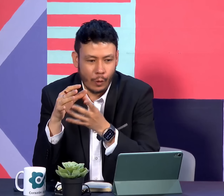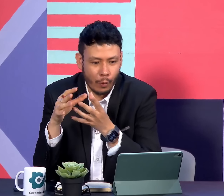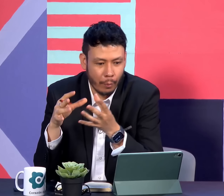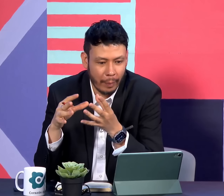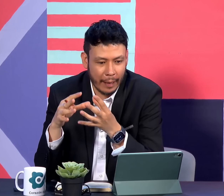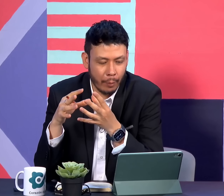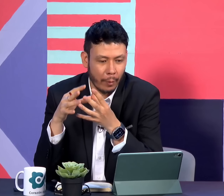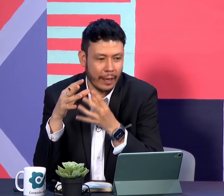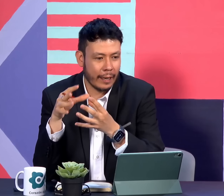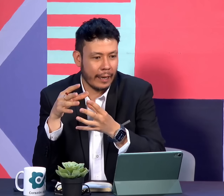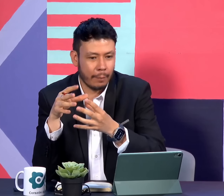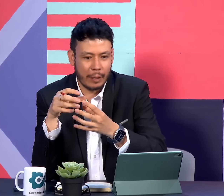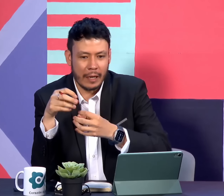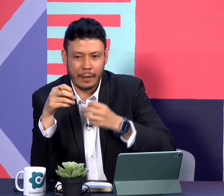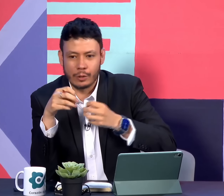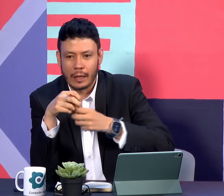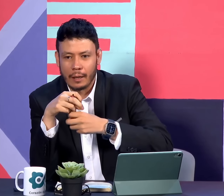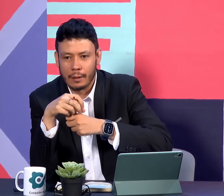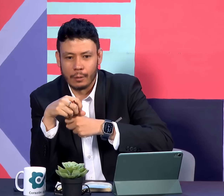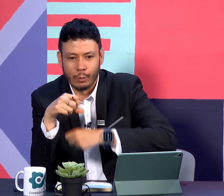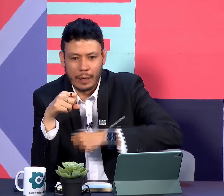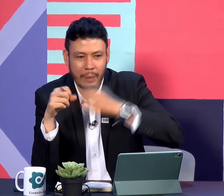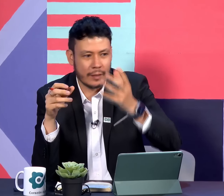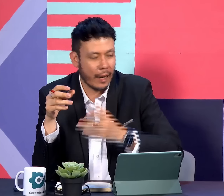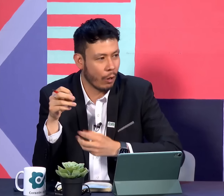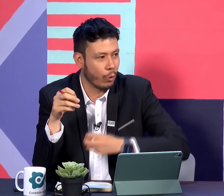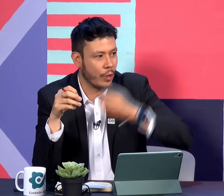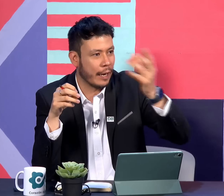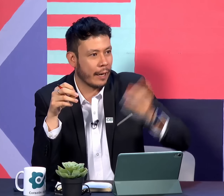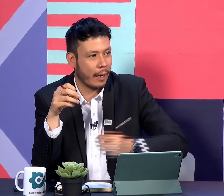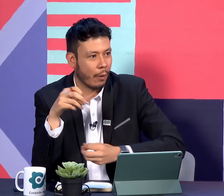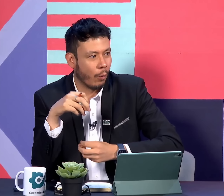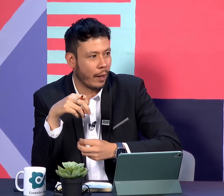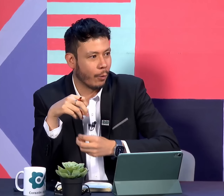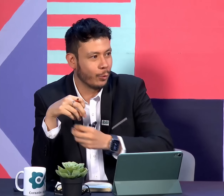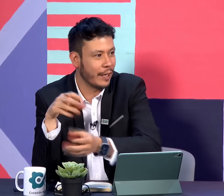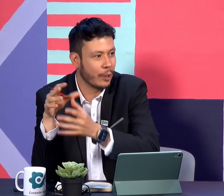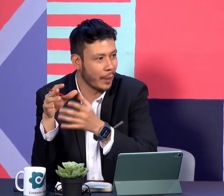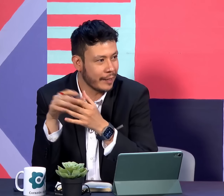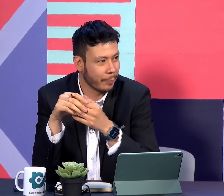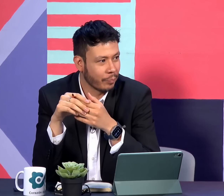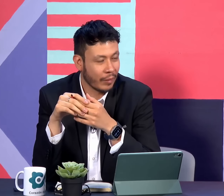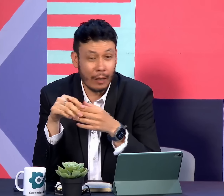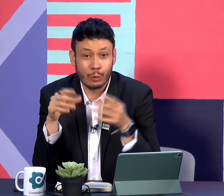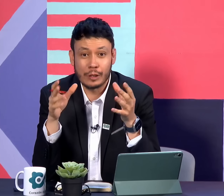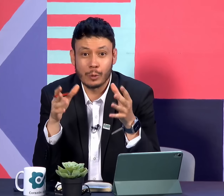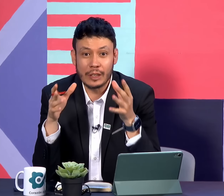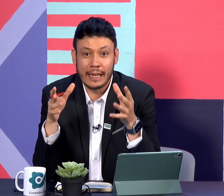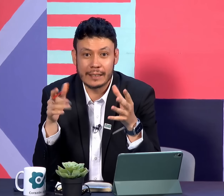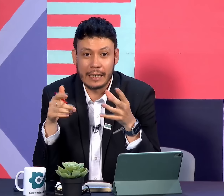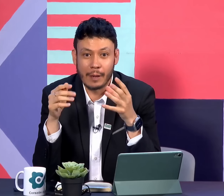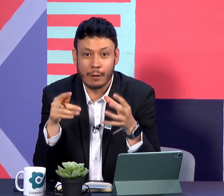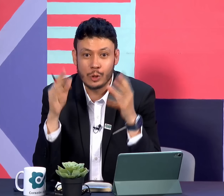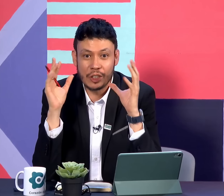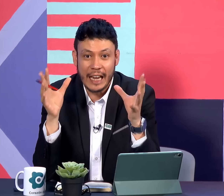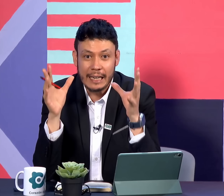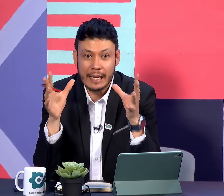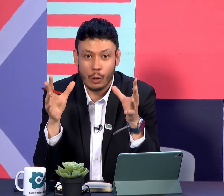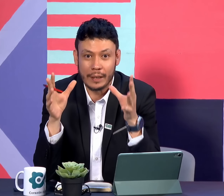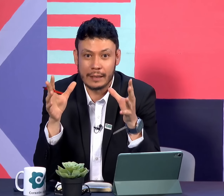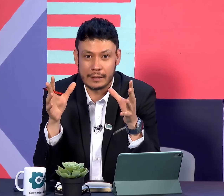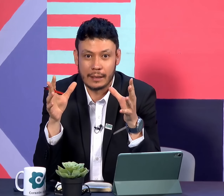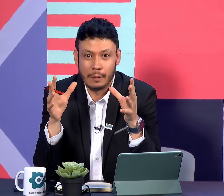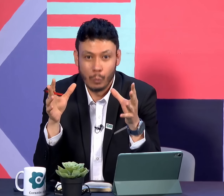sea solo para proveerle privilegios a un empresario, a un oligarca o a un delincuente. En los últimos días se liberaron